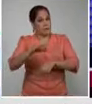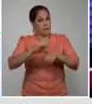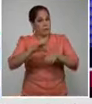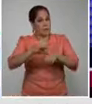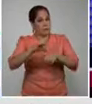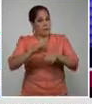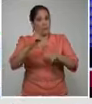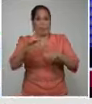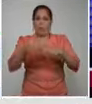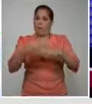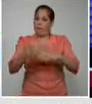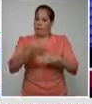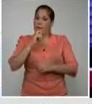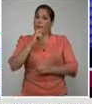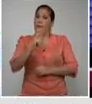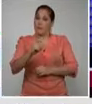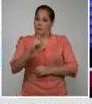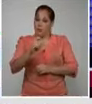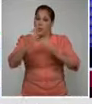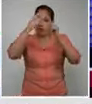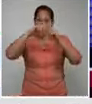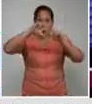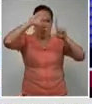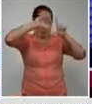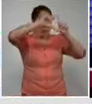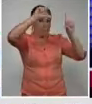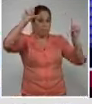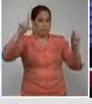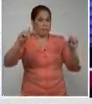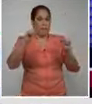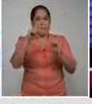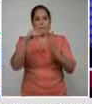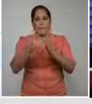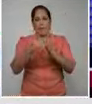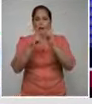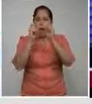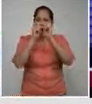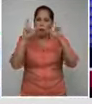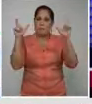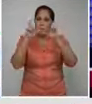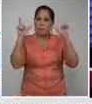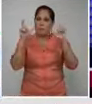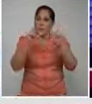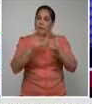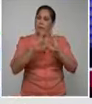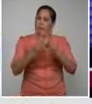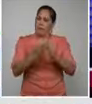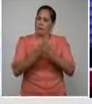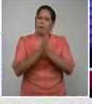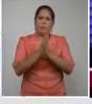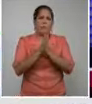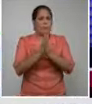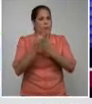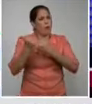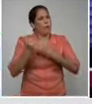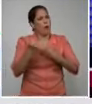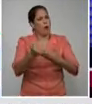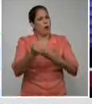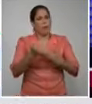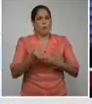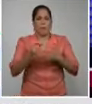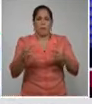jornadas consecutivas. La Nación con más de 1.000 casos. Atención a la familia cubana, es momento de no descuidar ninguna de las